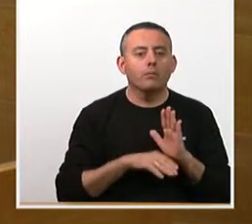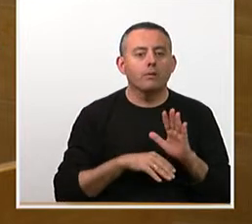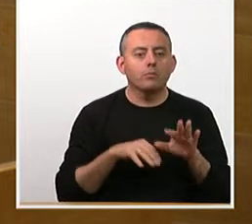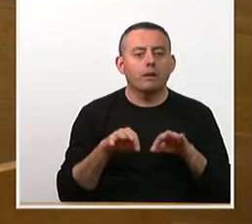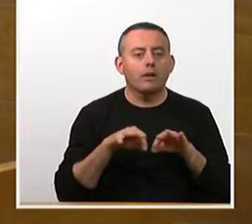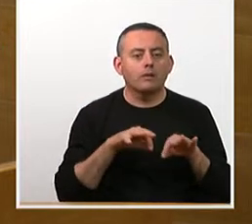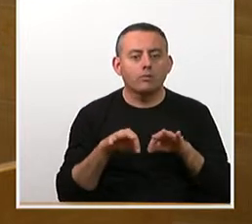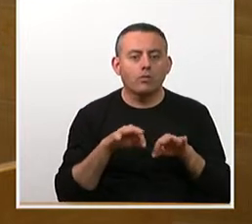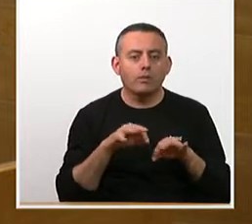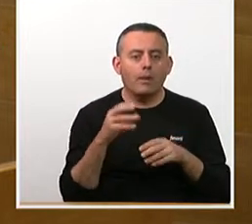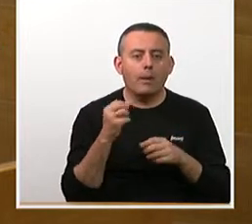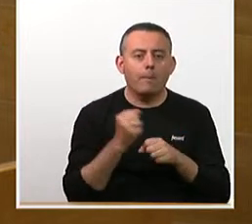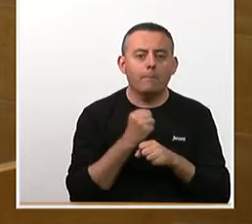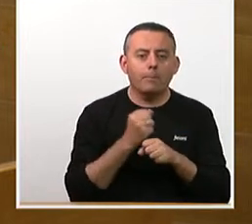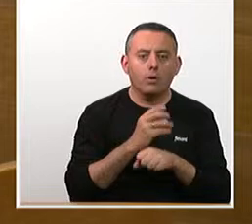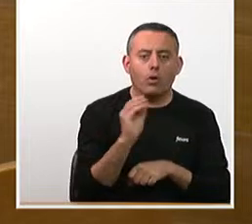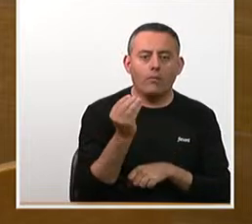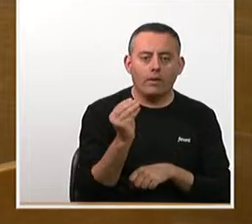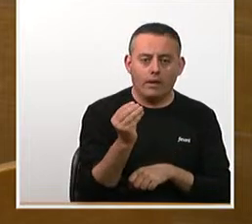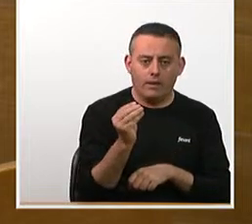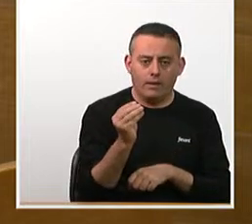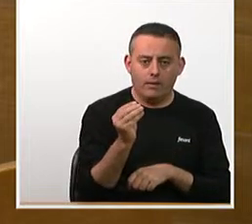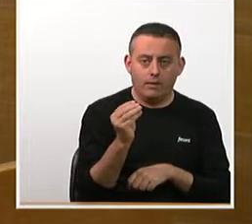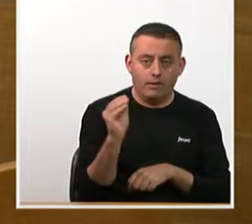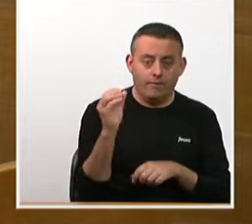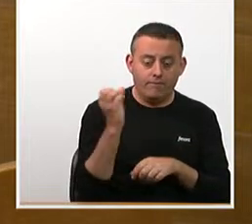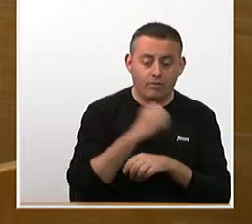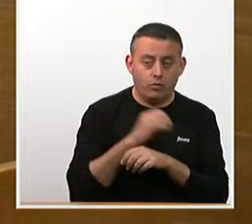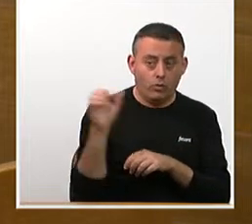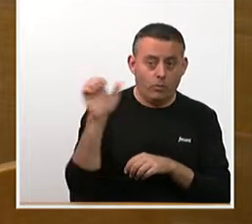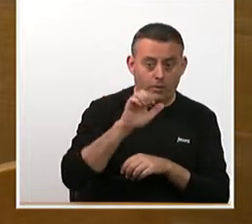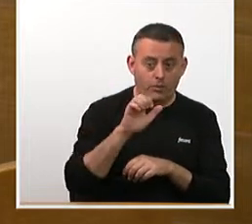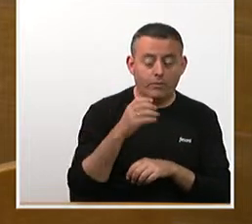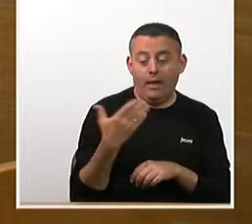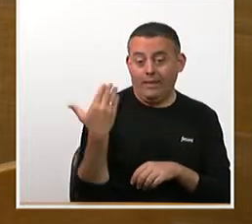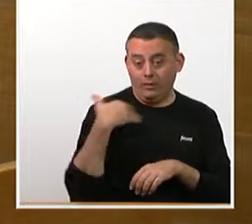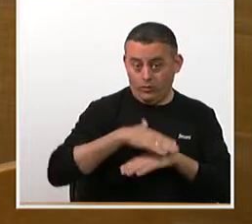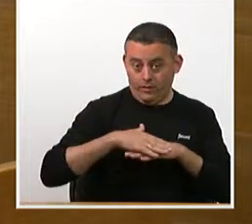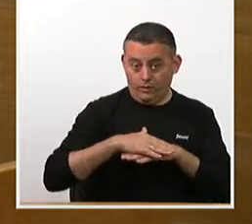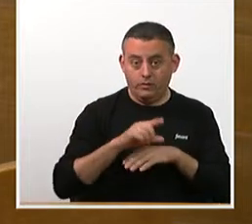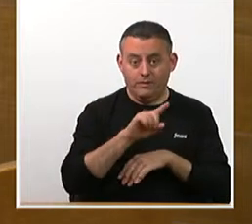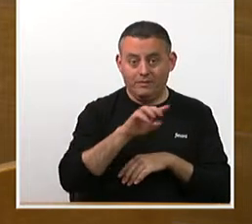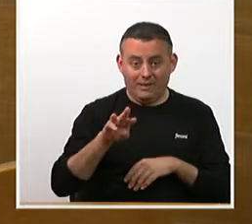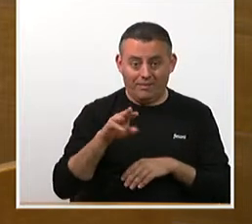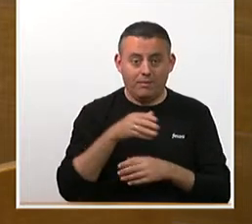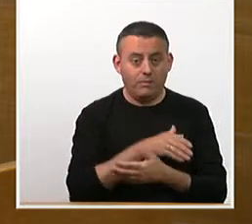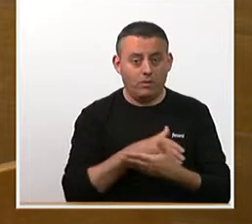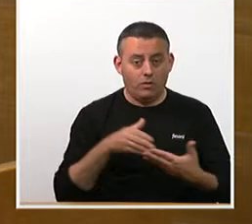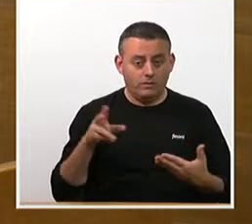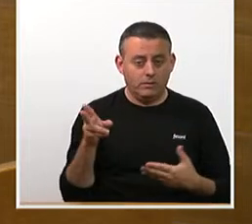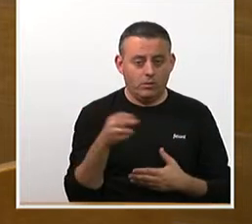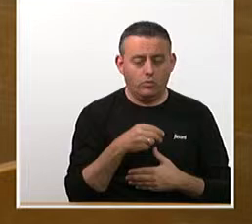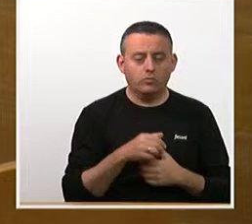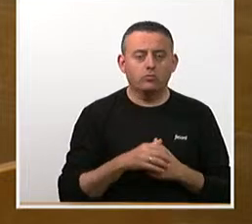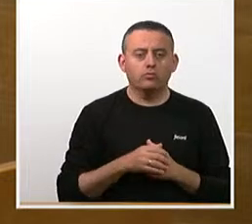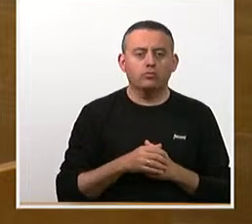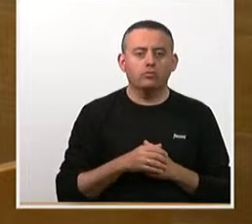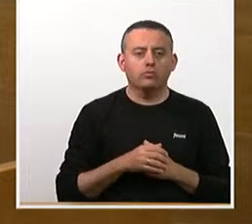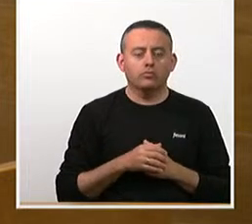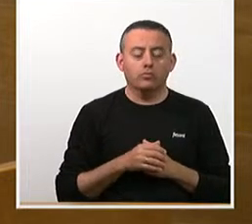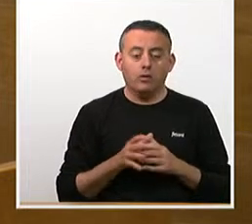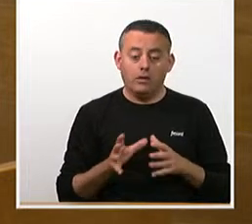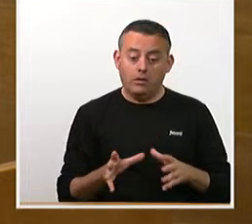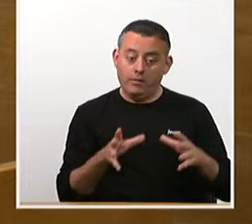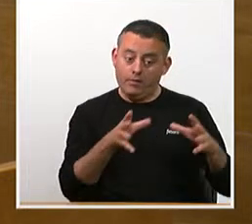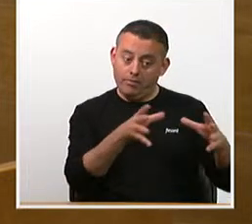social europeo se destinaron el anterior gobierno 13 millones de euros digamos al ámbito